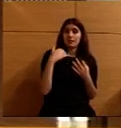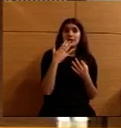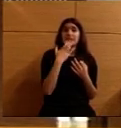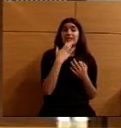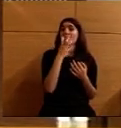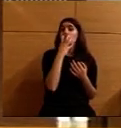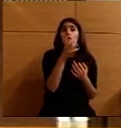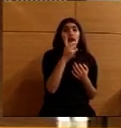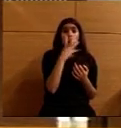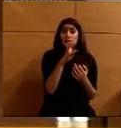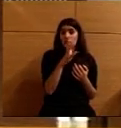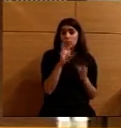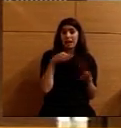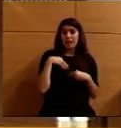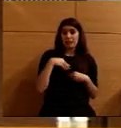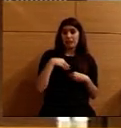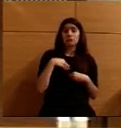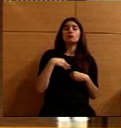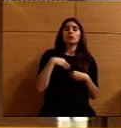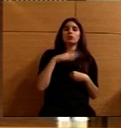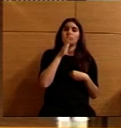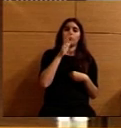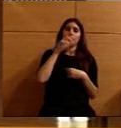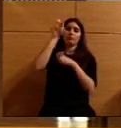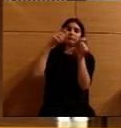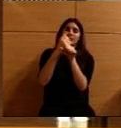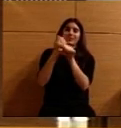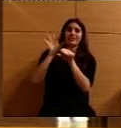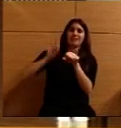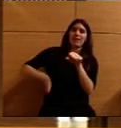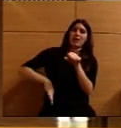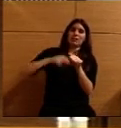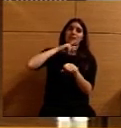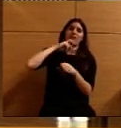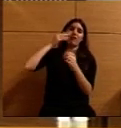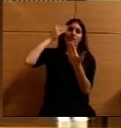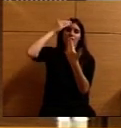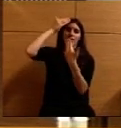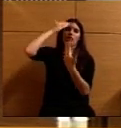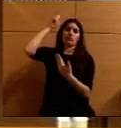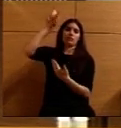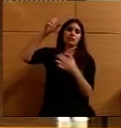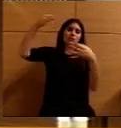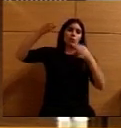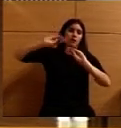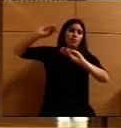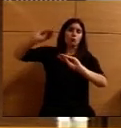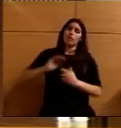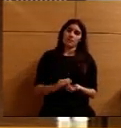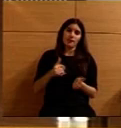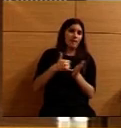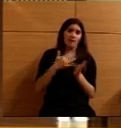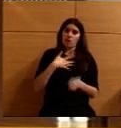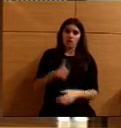no recurrimos esta resolución del recurso será por poner en valor la seguridad de los trabajadores